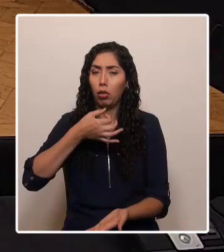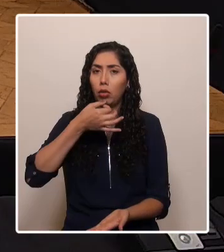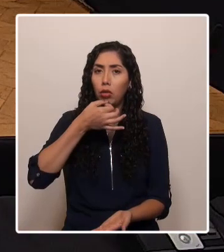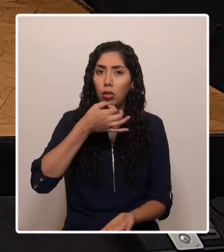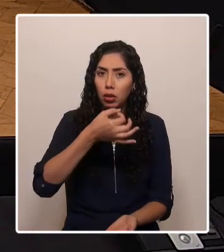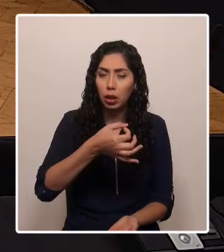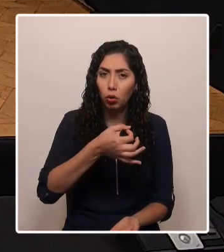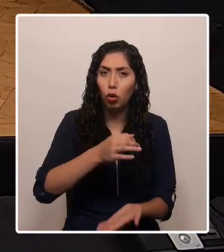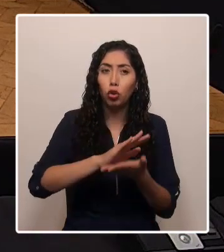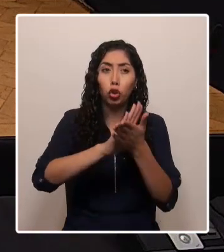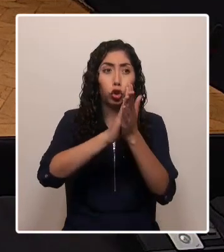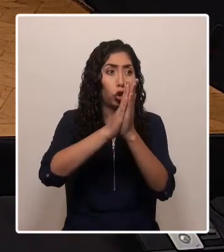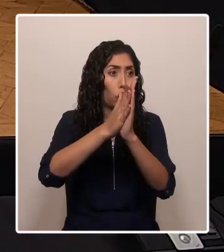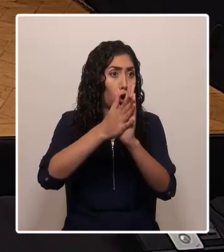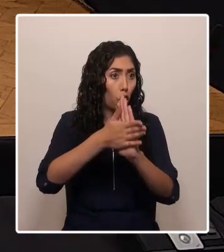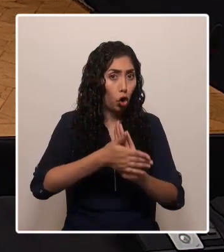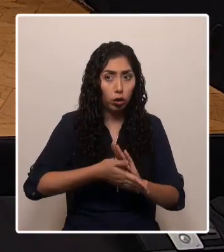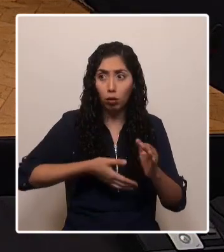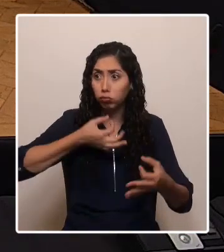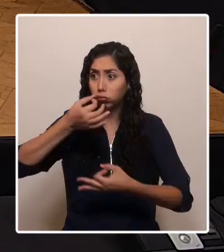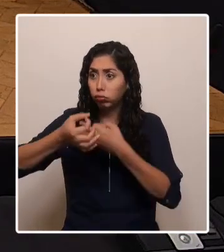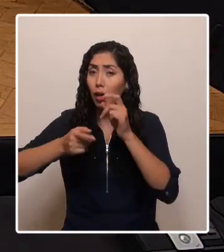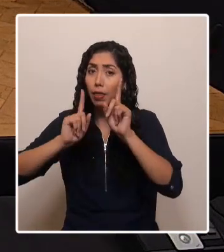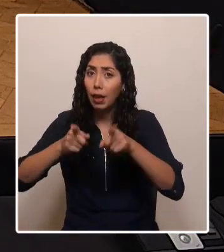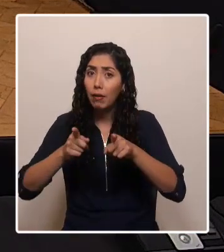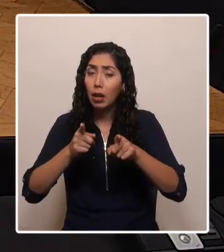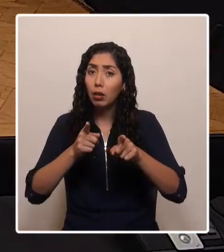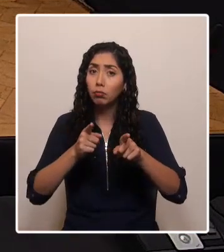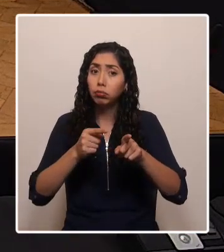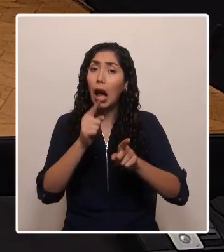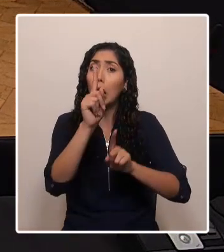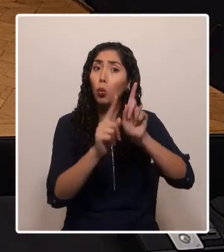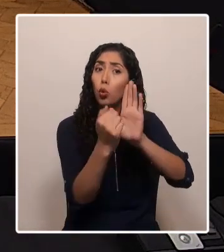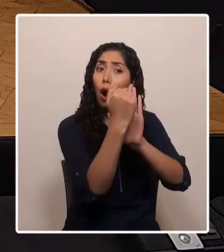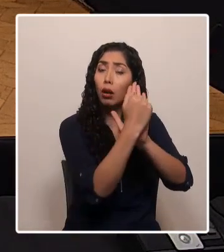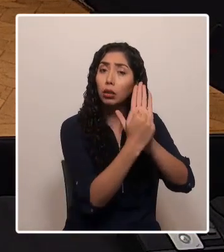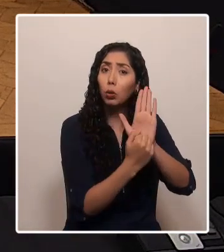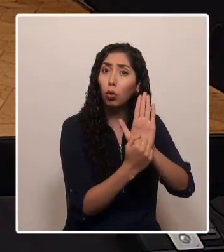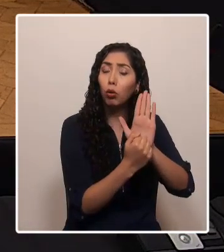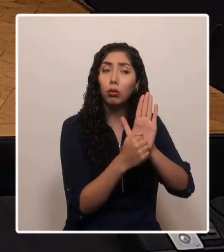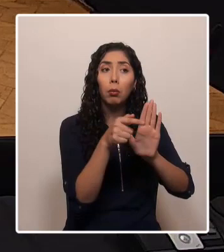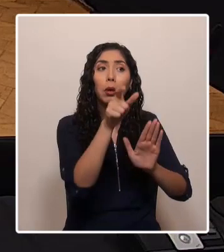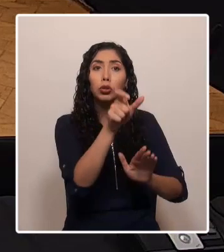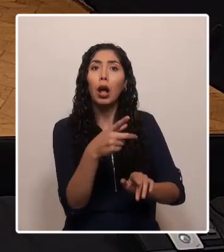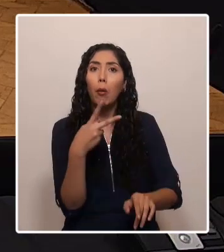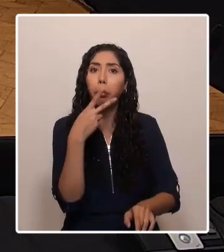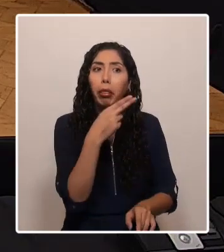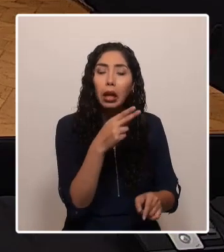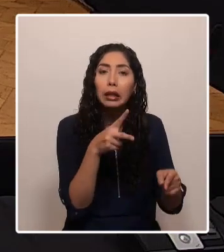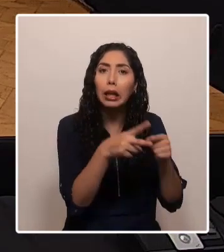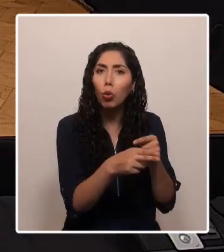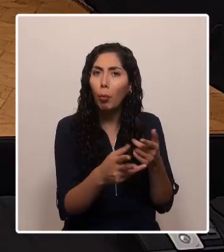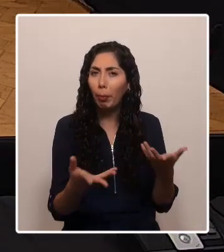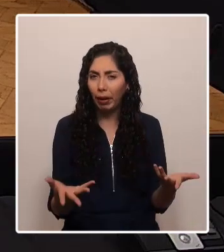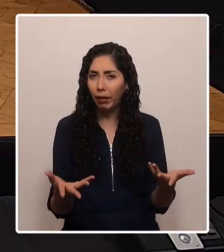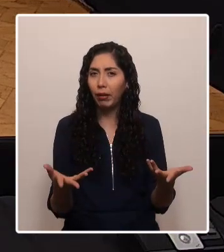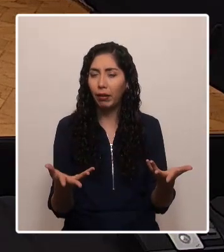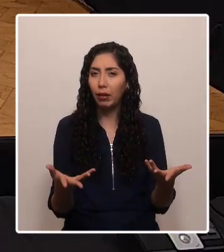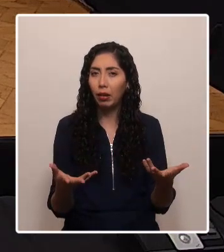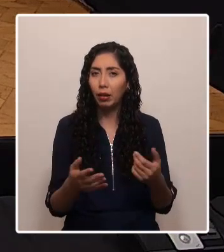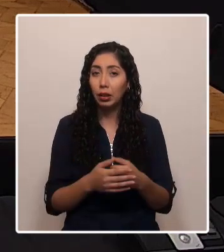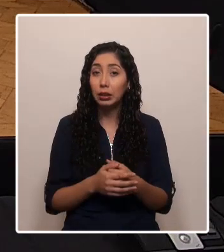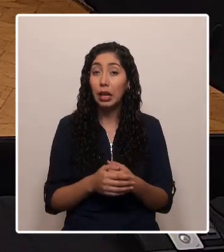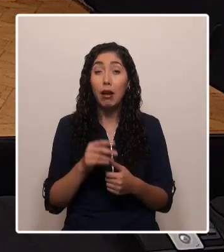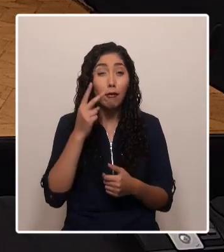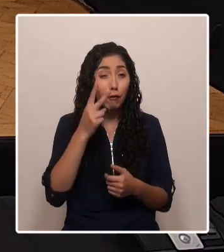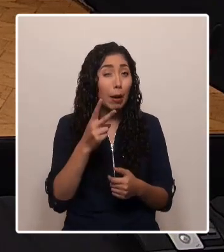toda la intervención se haga en cuanto a algunos artículos y se interrumpa una determinada convencional, yo creo que si revisamos hacia atrás nos vamos a dar cuenta de que muchas